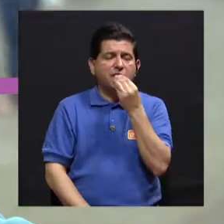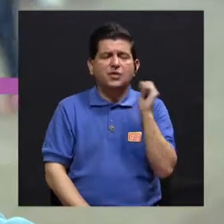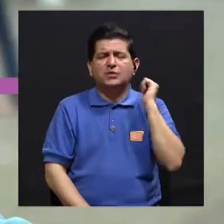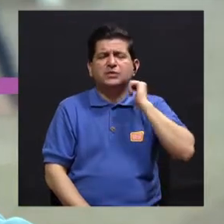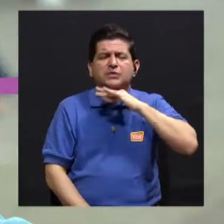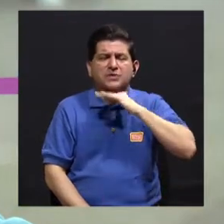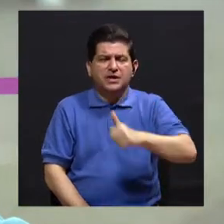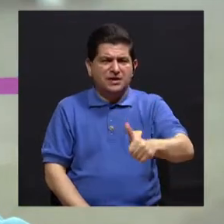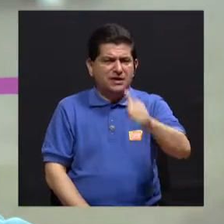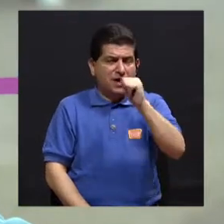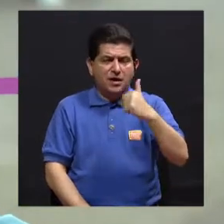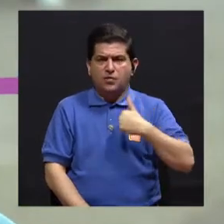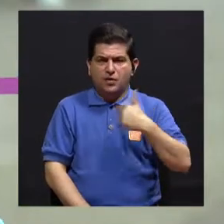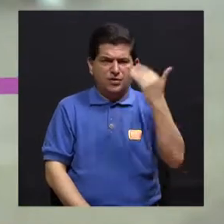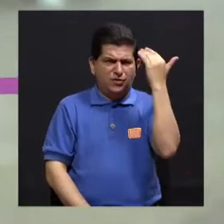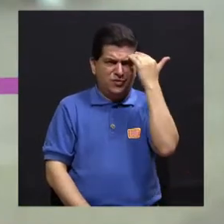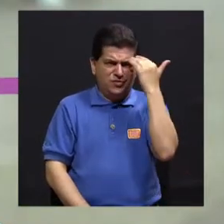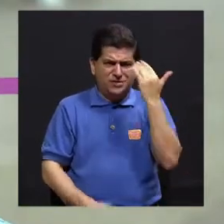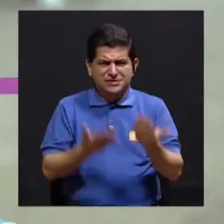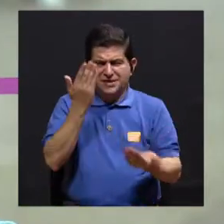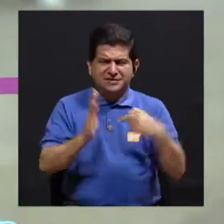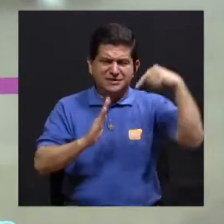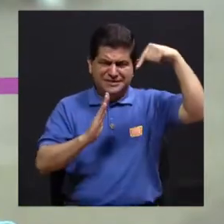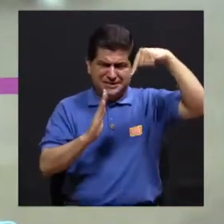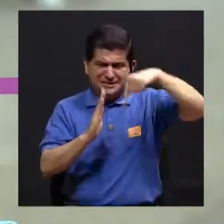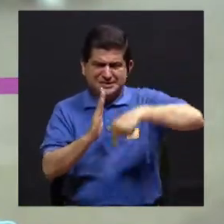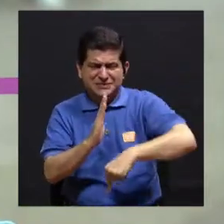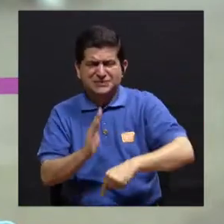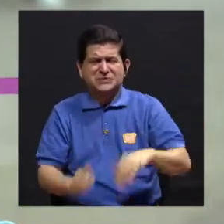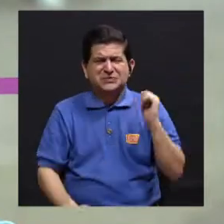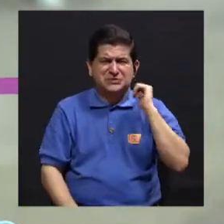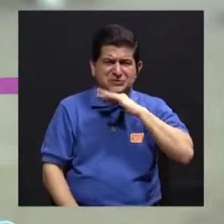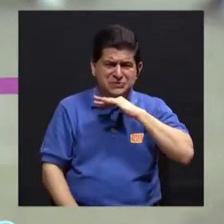contaminados, agua que uno sepa que viene de algún pozo que esté contaminado.